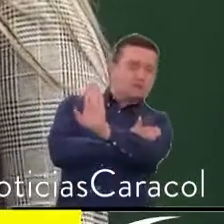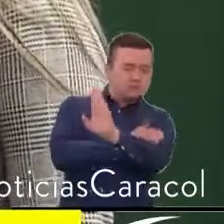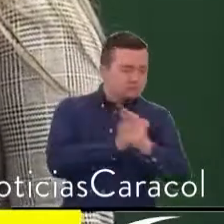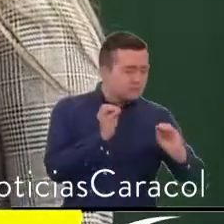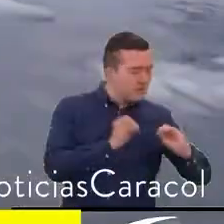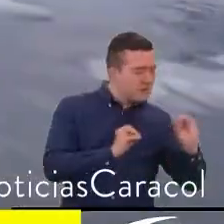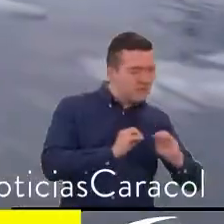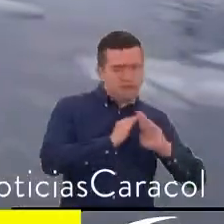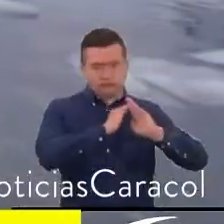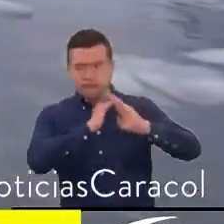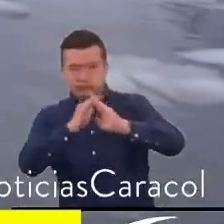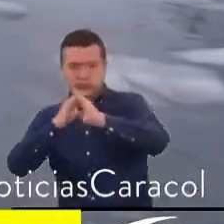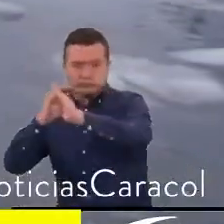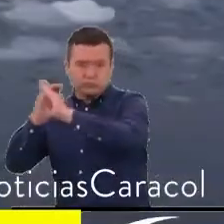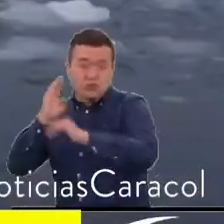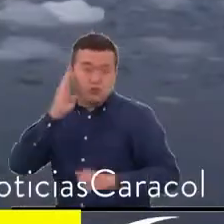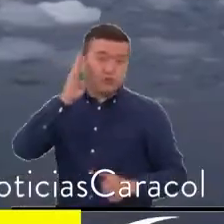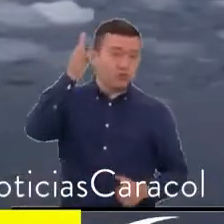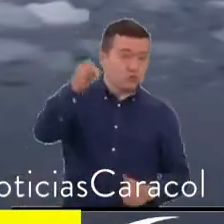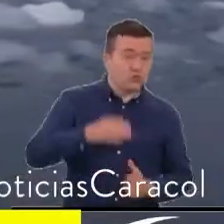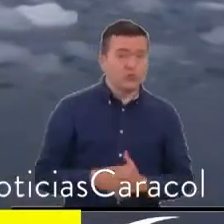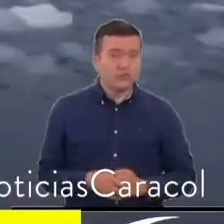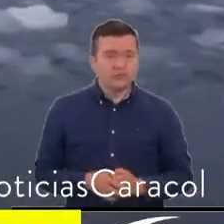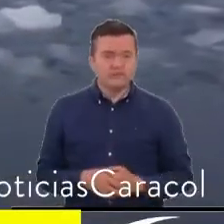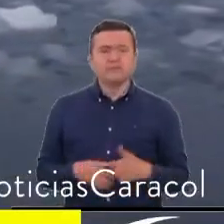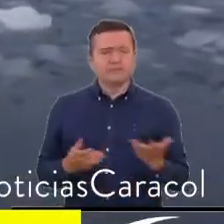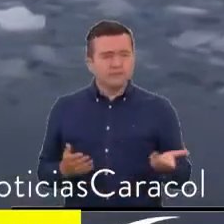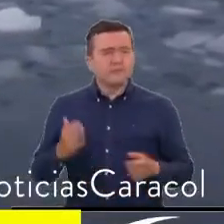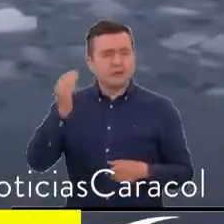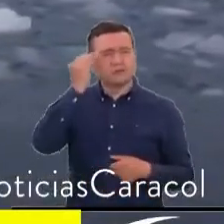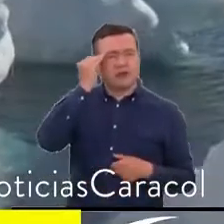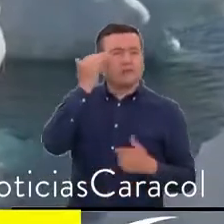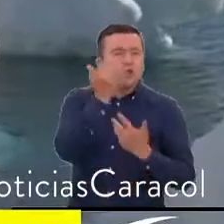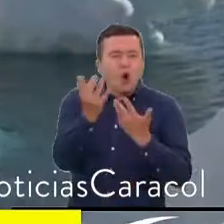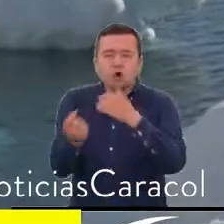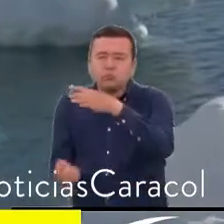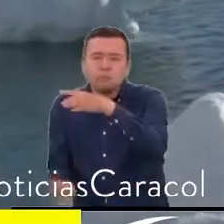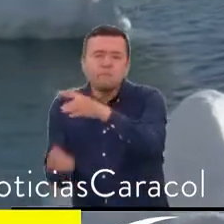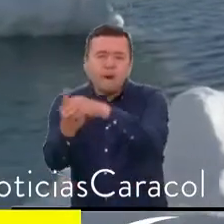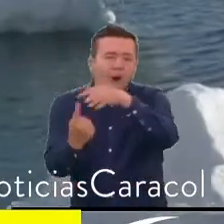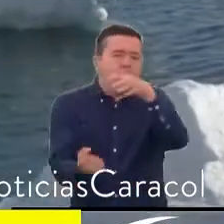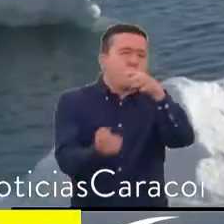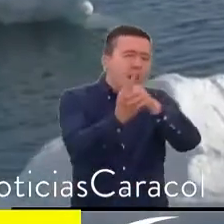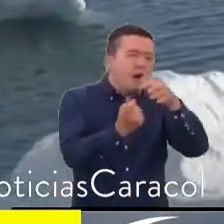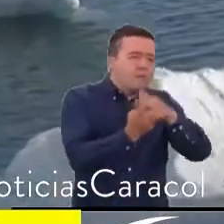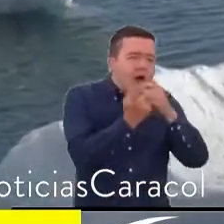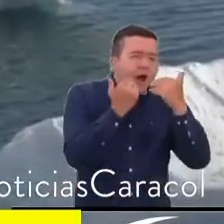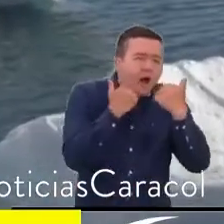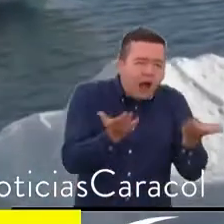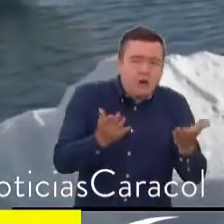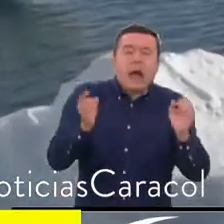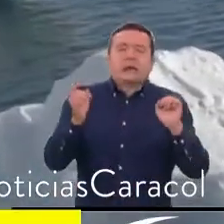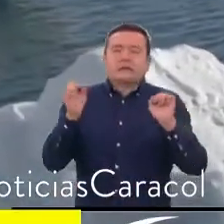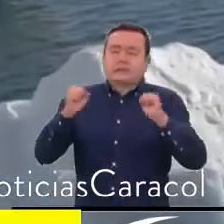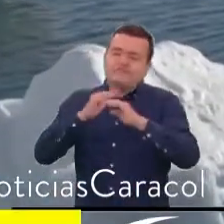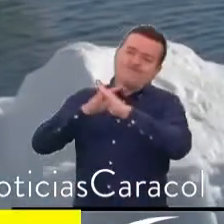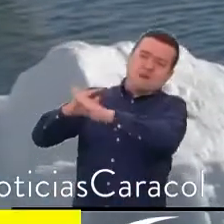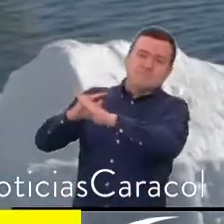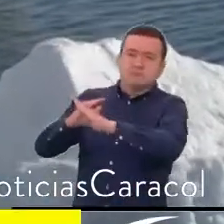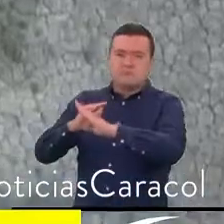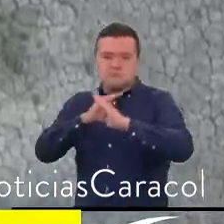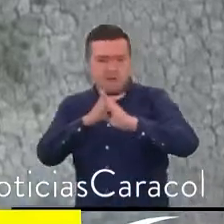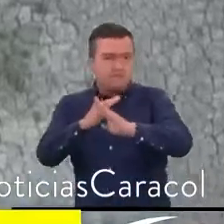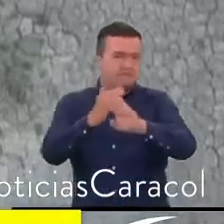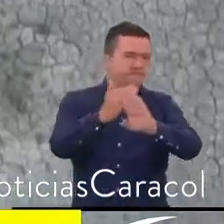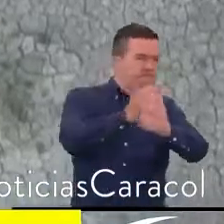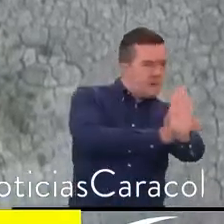hacia el futuro. Esos impactos ambientales que se pueden mitigar y que se pueden prevenir si efectivamente